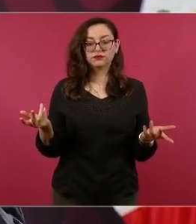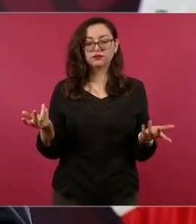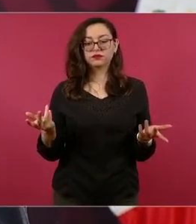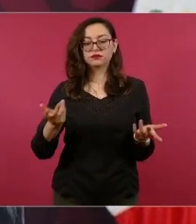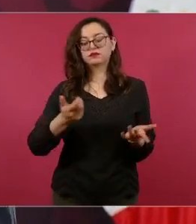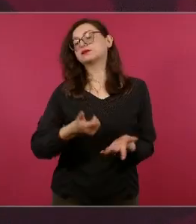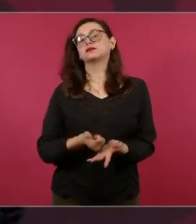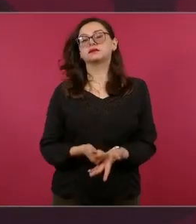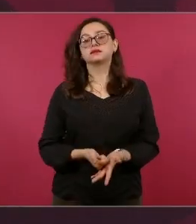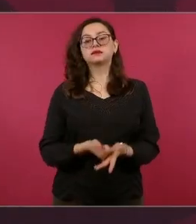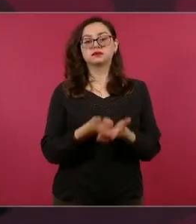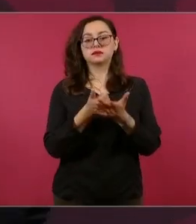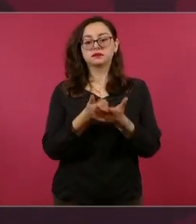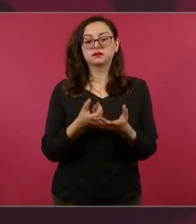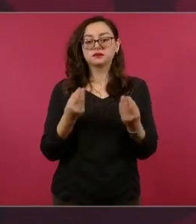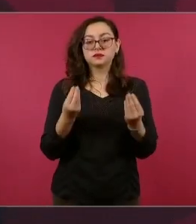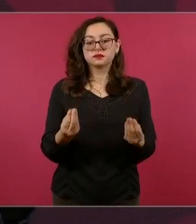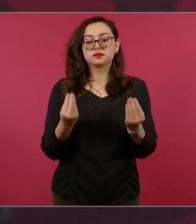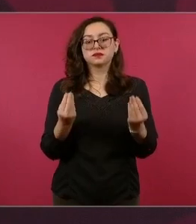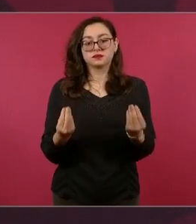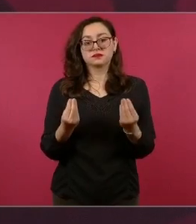porque primero